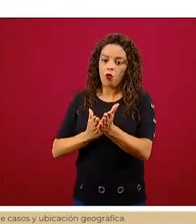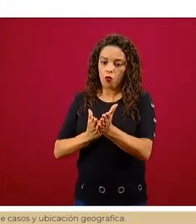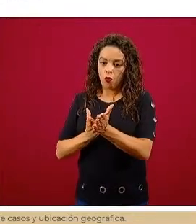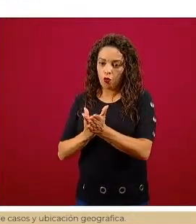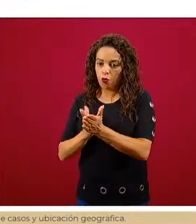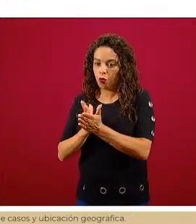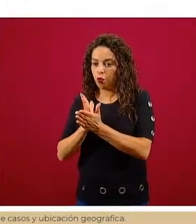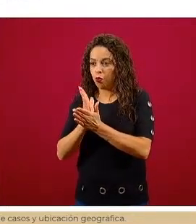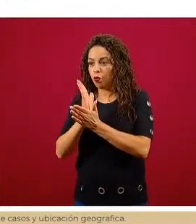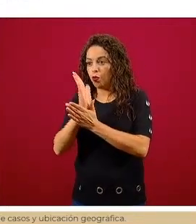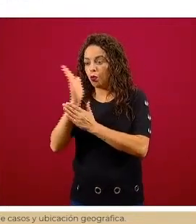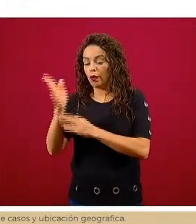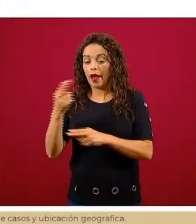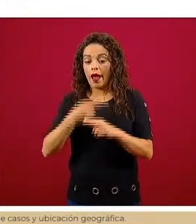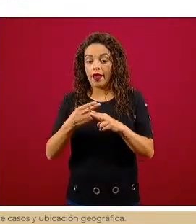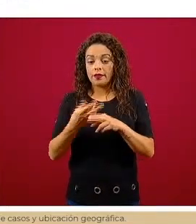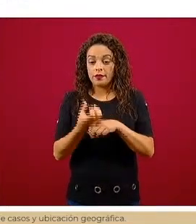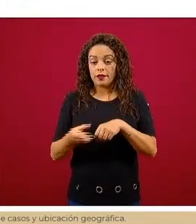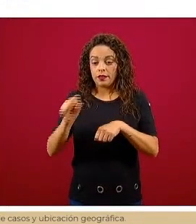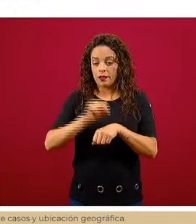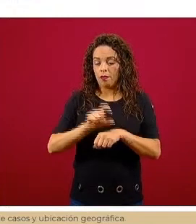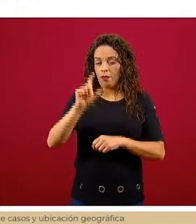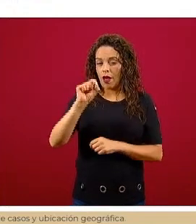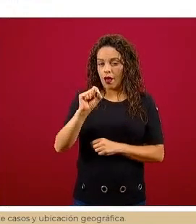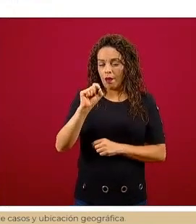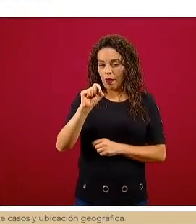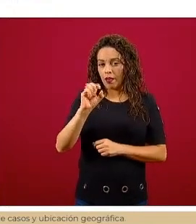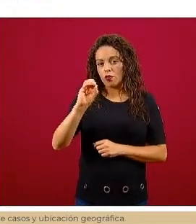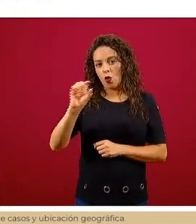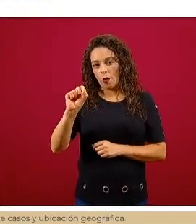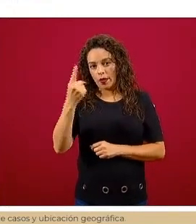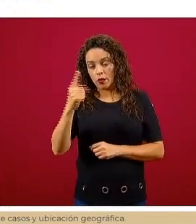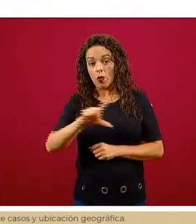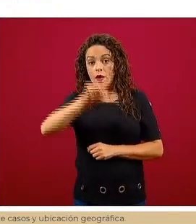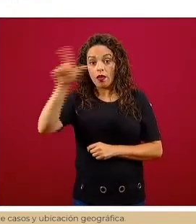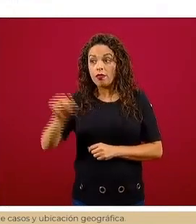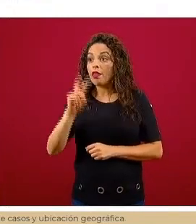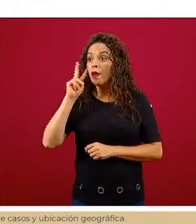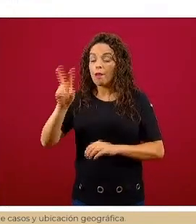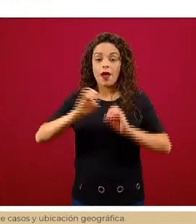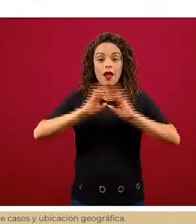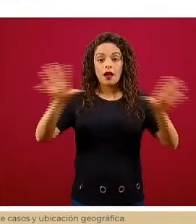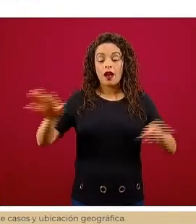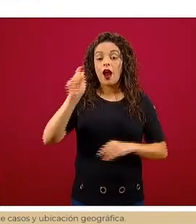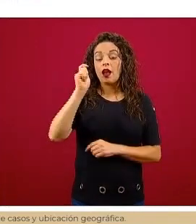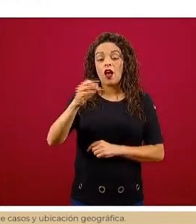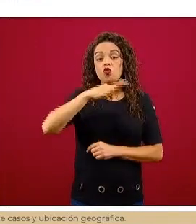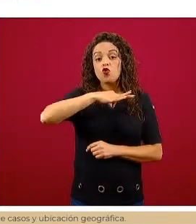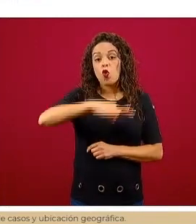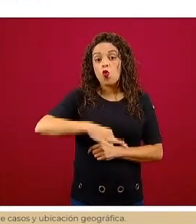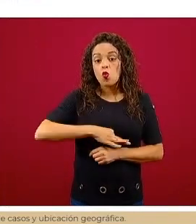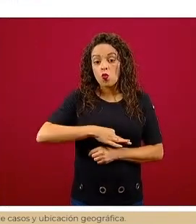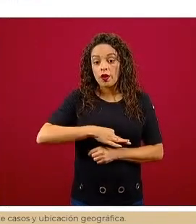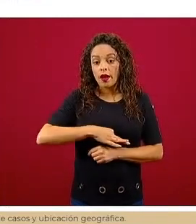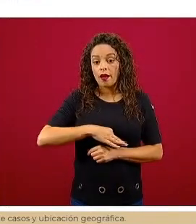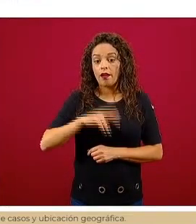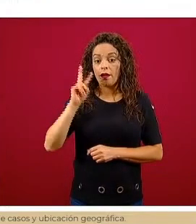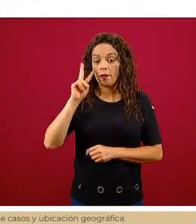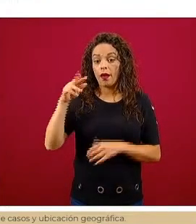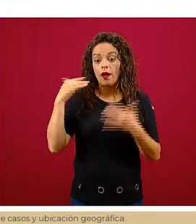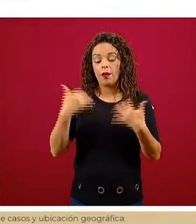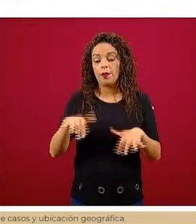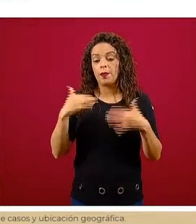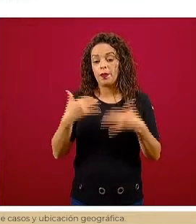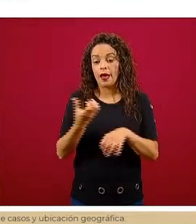hasta la semana 20-21, y aquí es donde ya Toluca destaca, teniendo el mayor pico entre los municipios en la semana